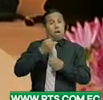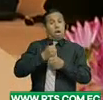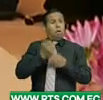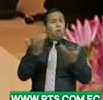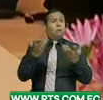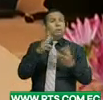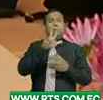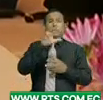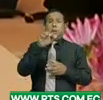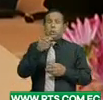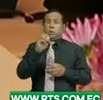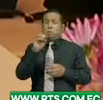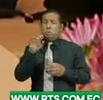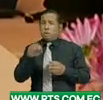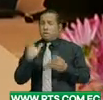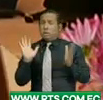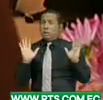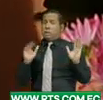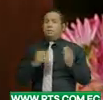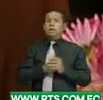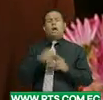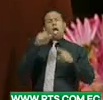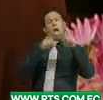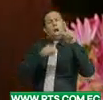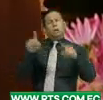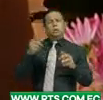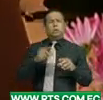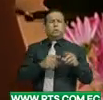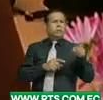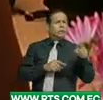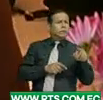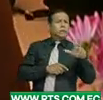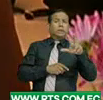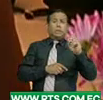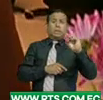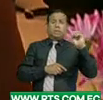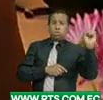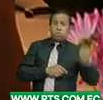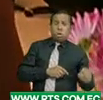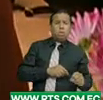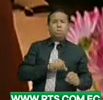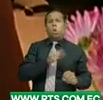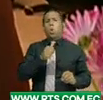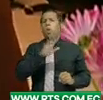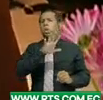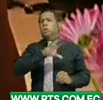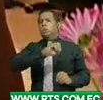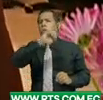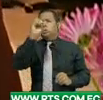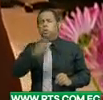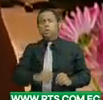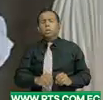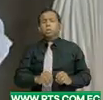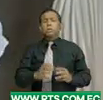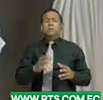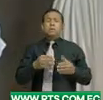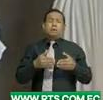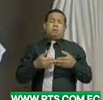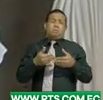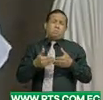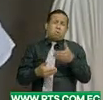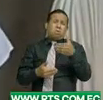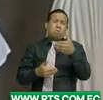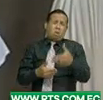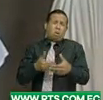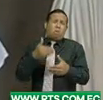que siguen por el 30%, otros han logrado ya el 50%, o sea, el crecimiento es súper lento. Es